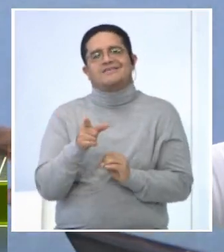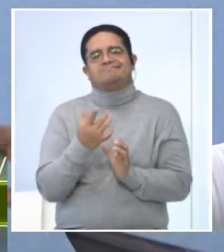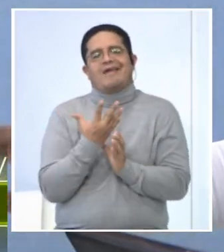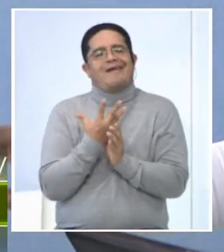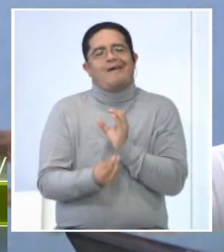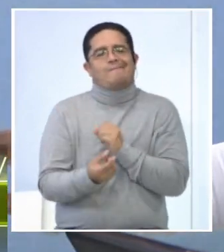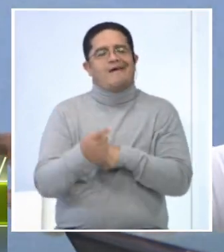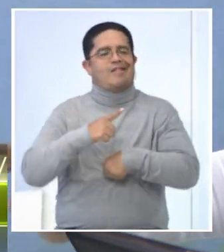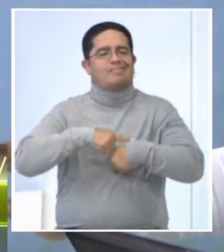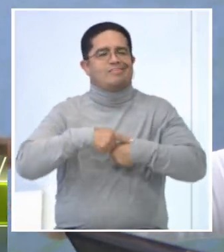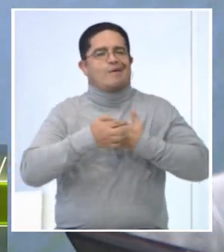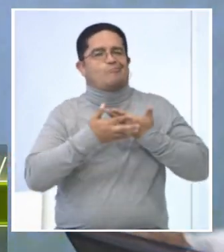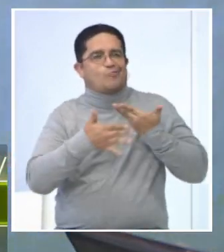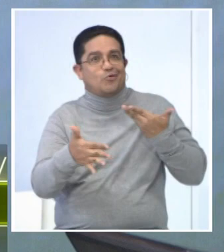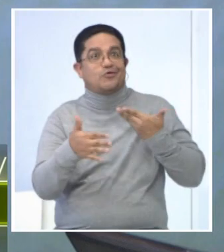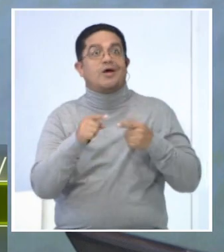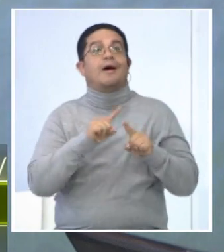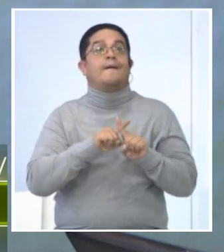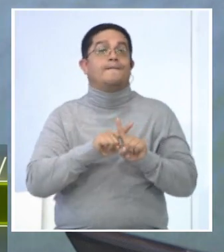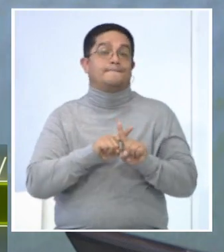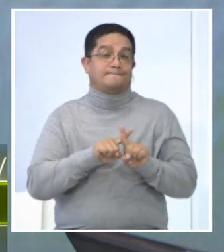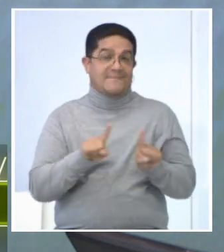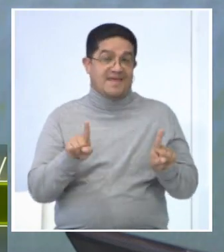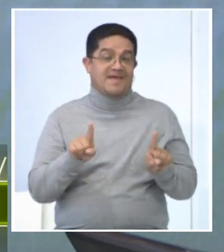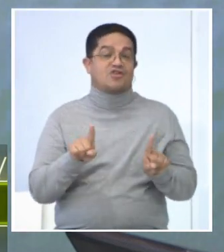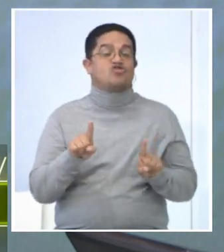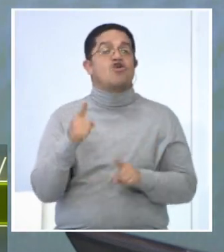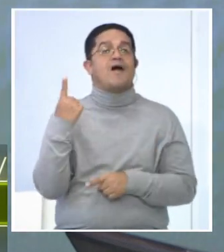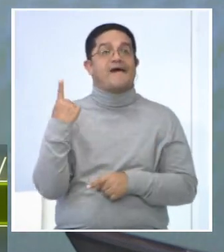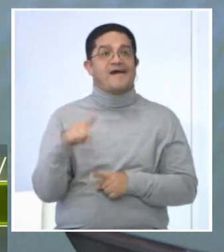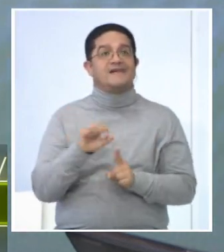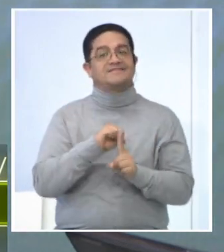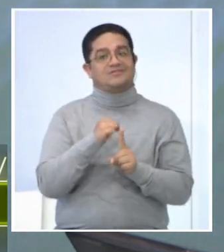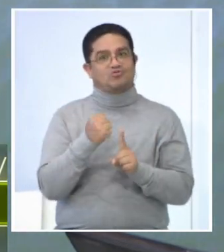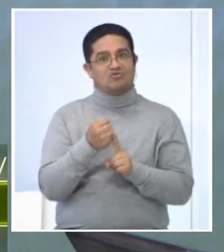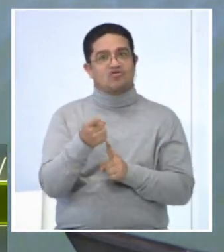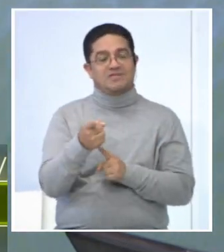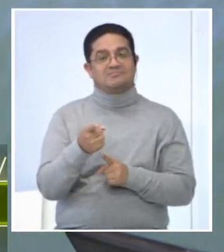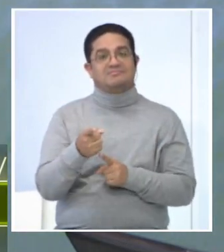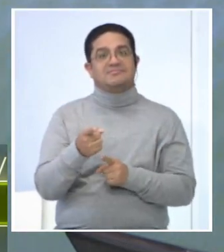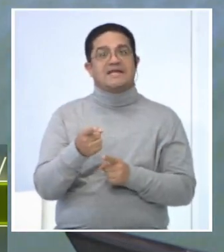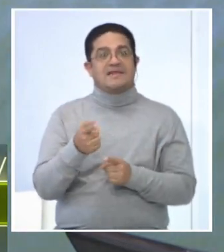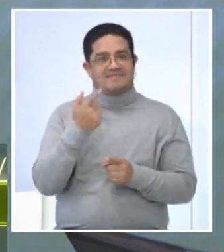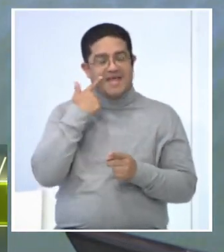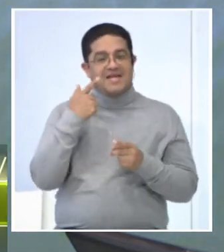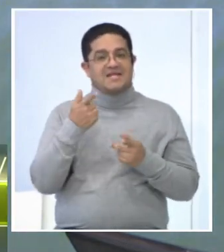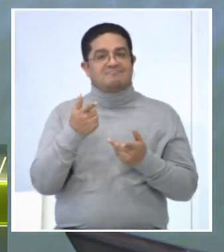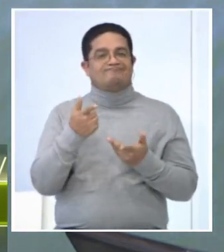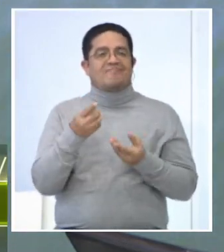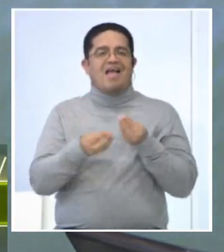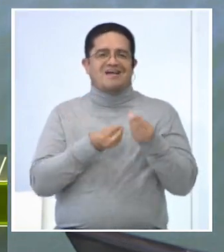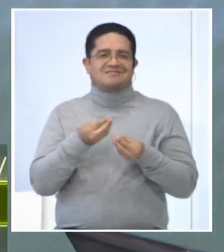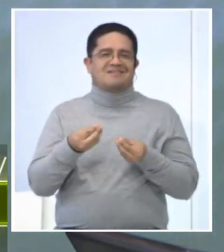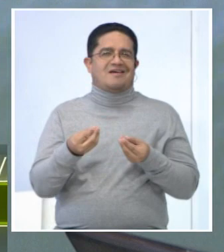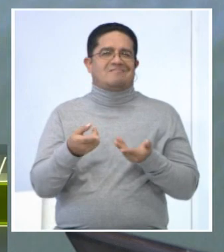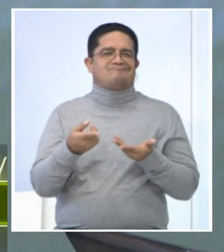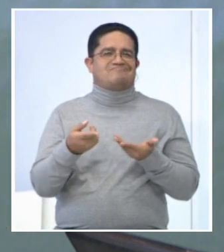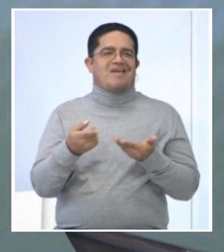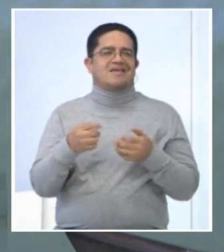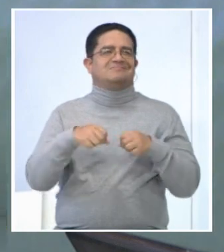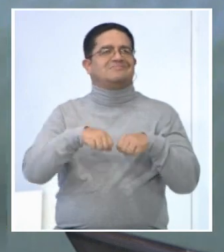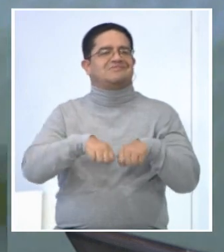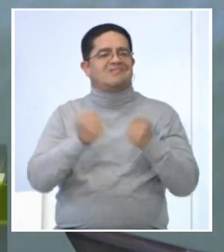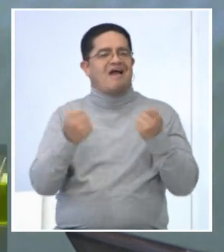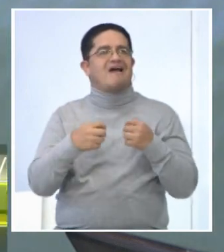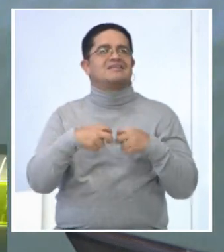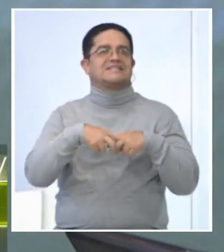Pero sin embargo, hay ciertos factores condicionantes a que nuestras articulaciones se vean mucho más afectadas. Uno de ellas es